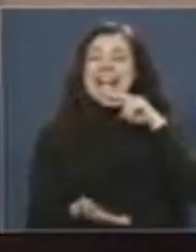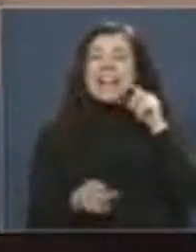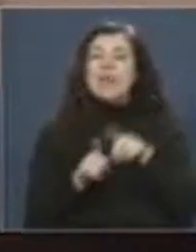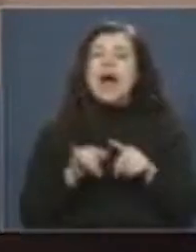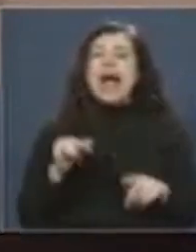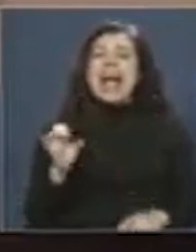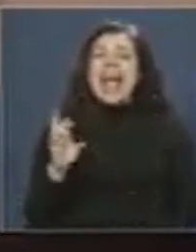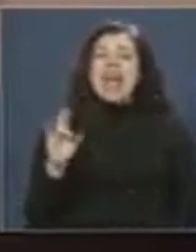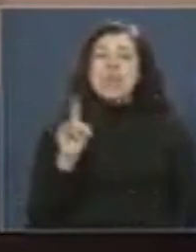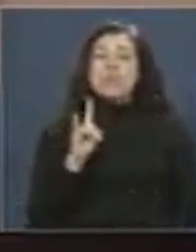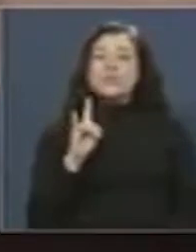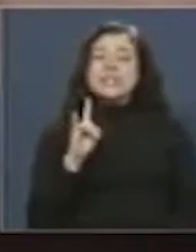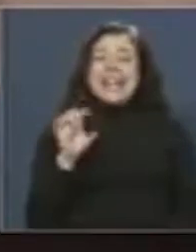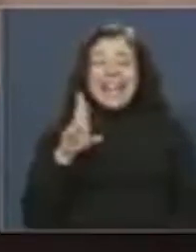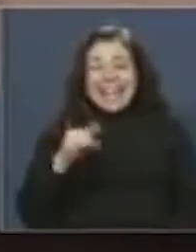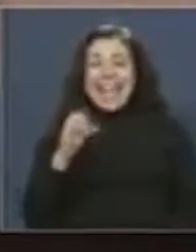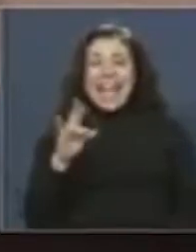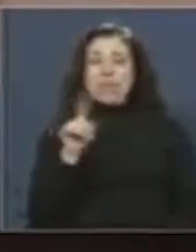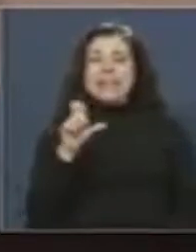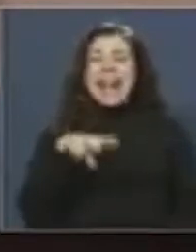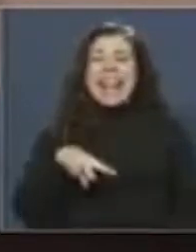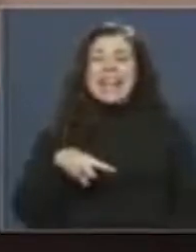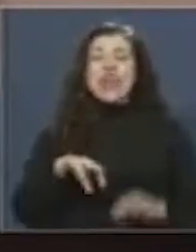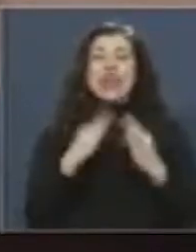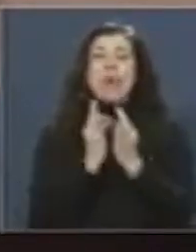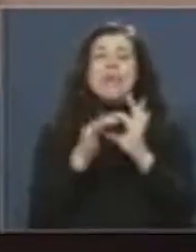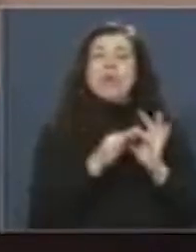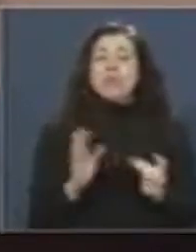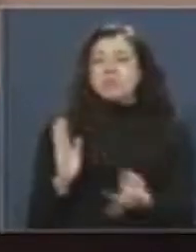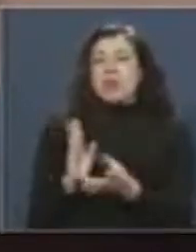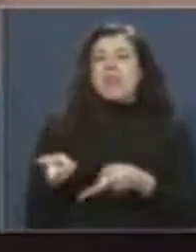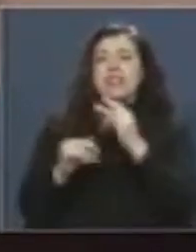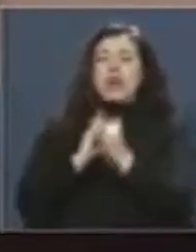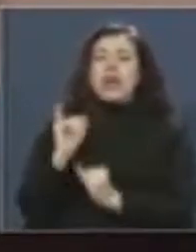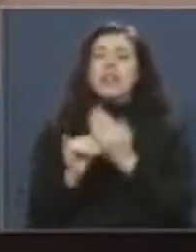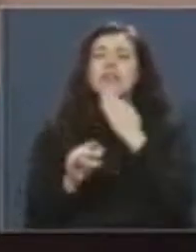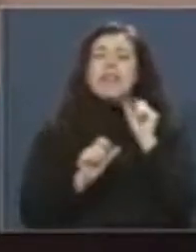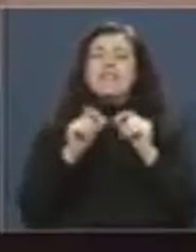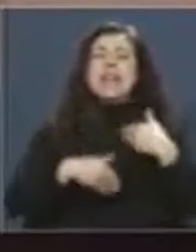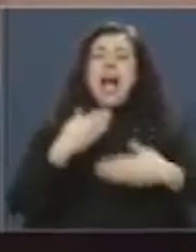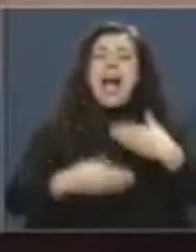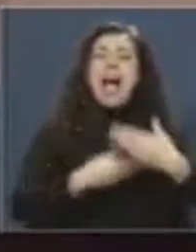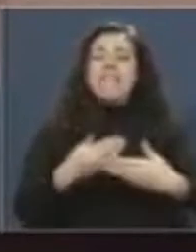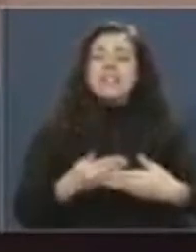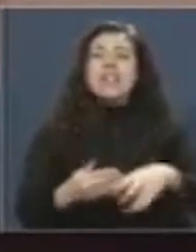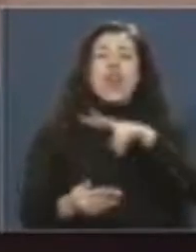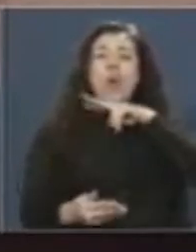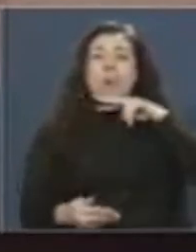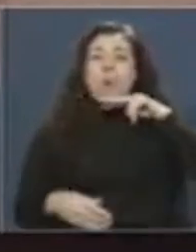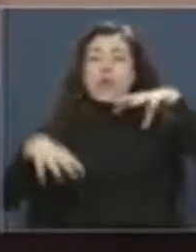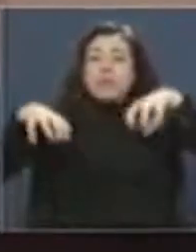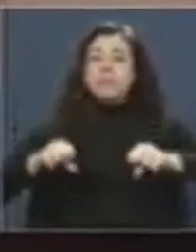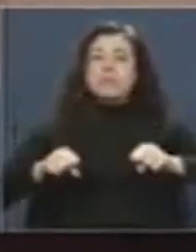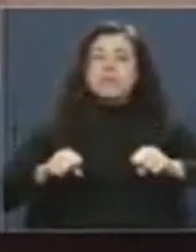Jerusalén completa y unida, vulnerando todo el derecho internacional. Y que además defienden avanzar en los asentamientos judíos en interés